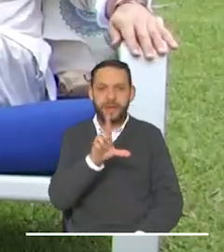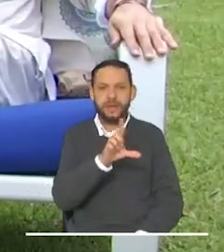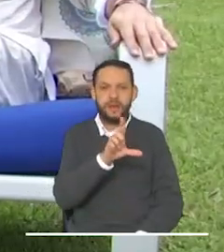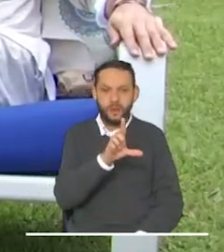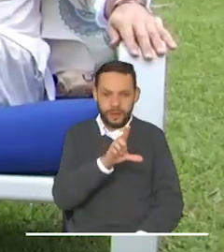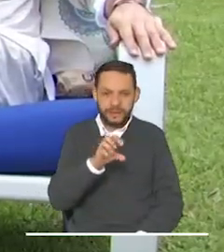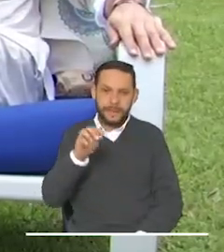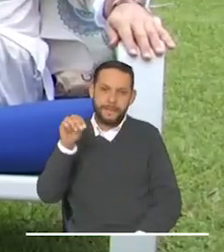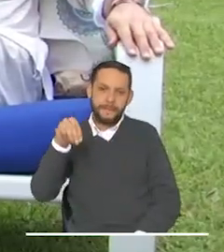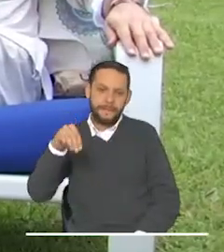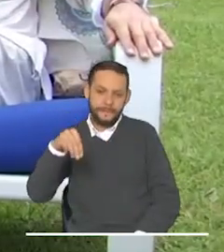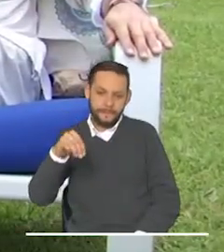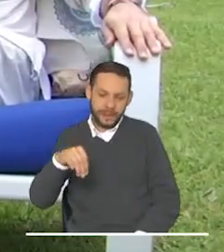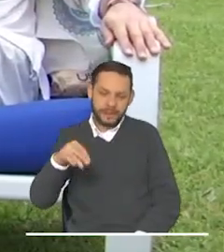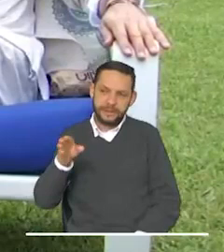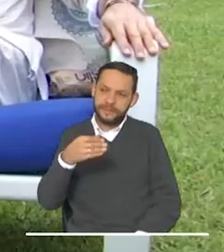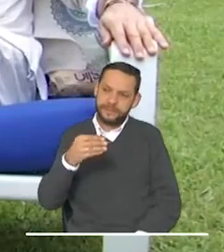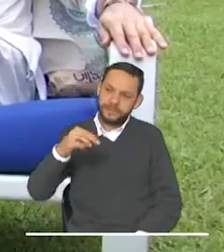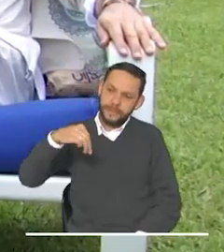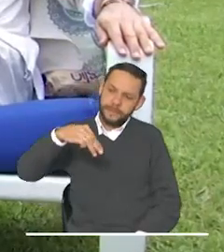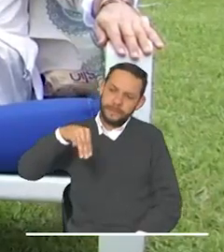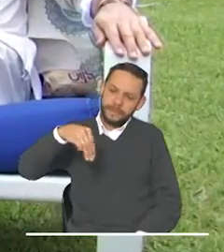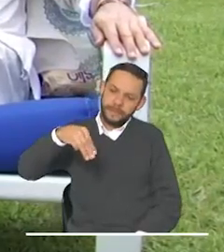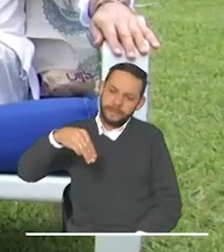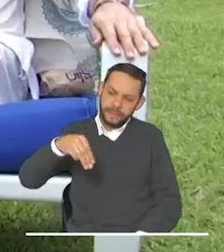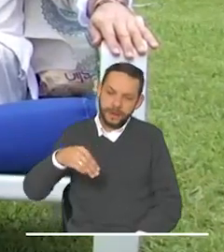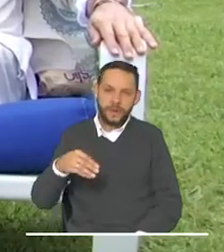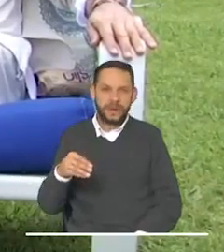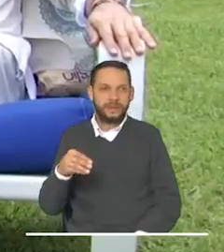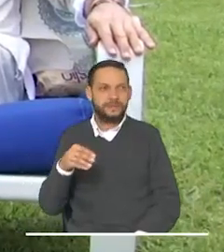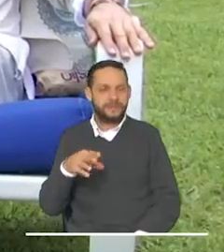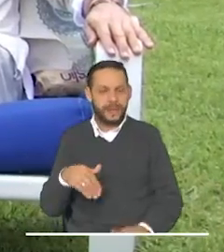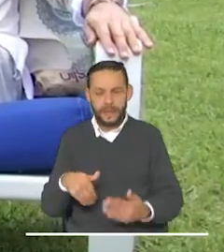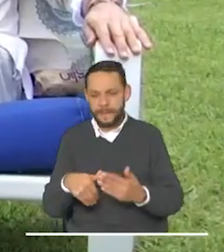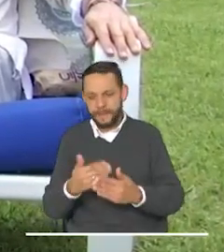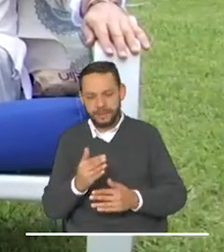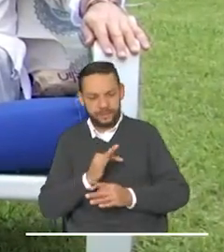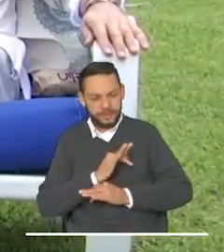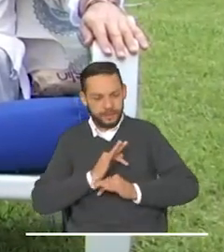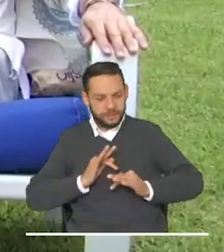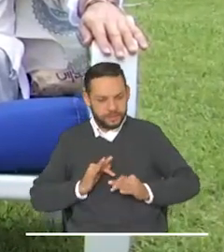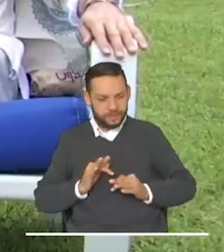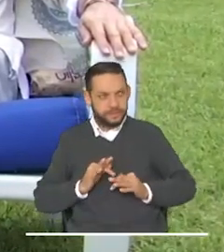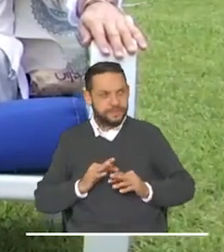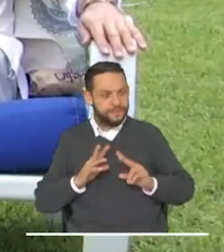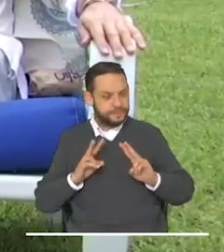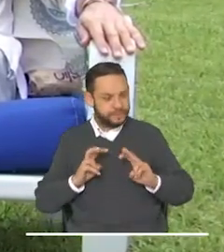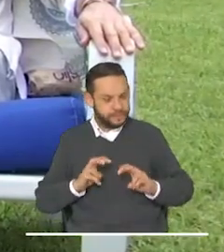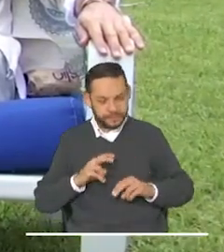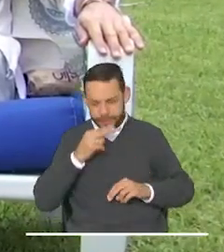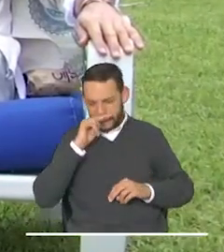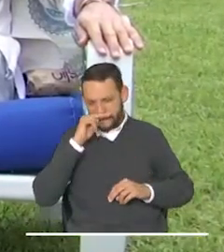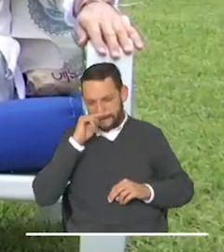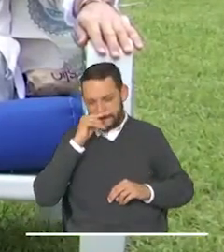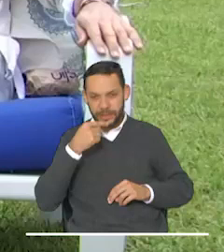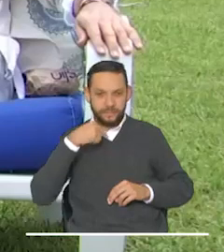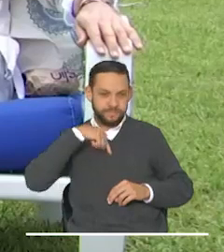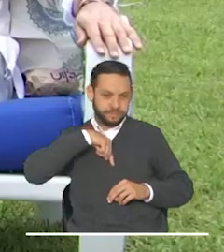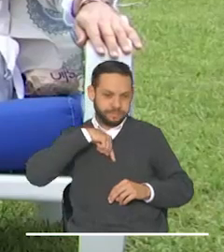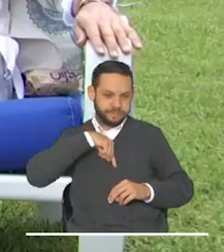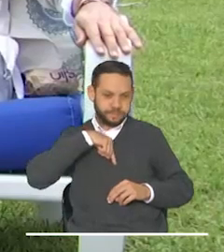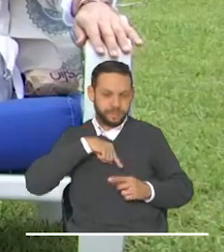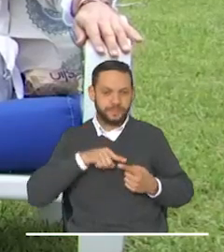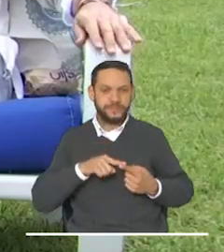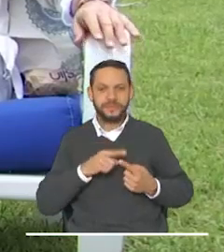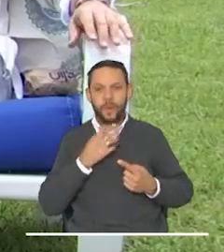miércoles empezamos a manejar terapias de descubrir el niño interior psicocromoterapia